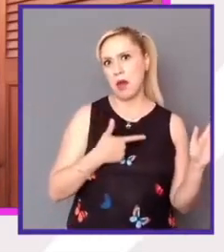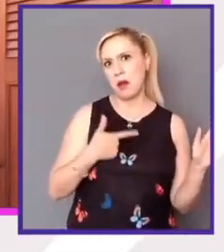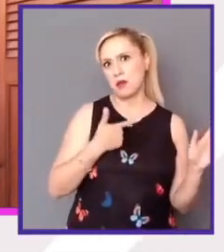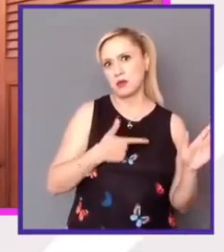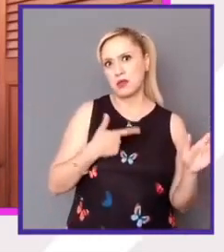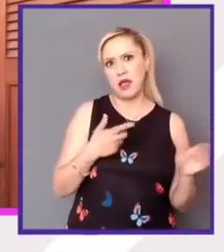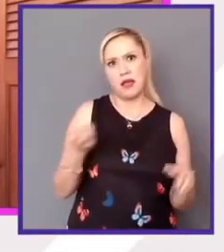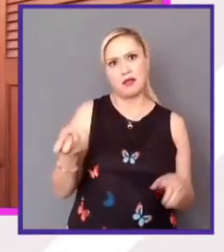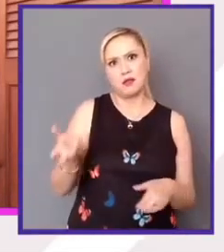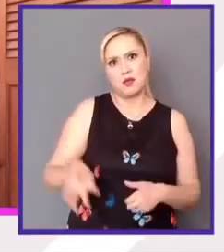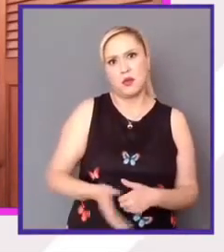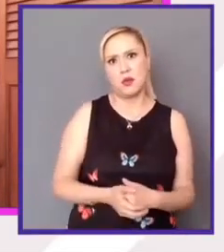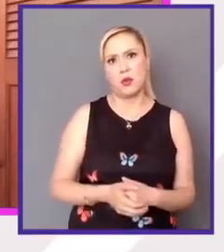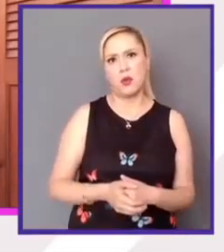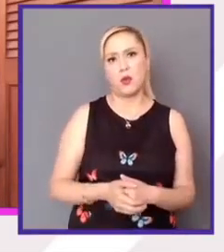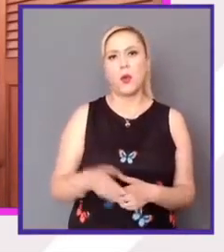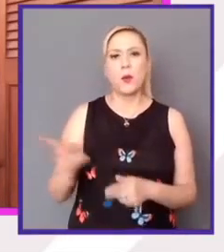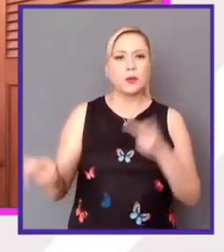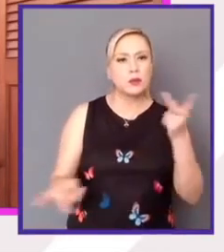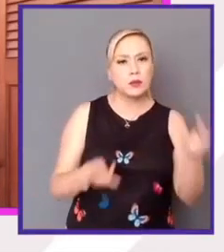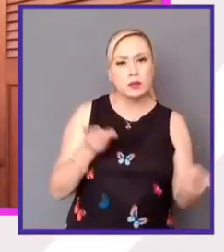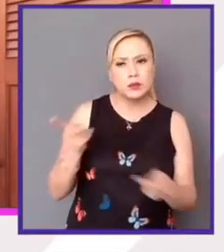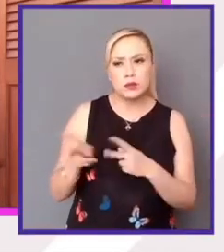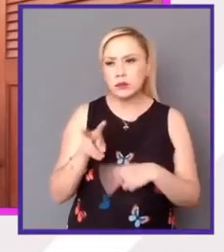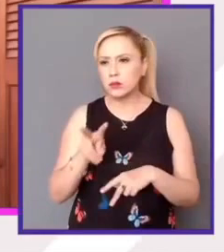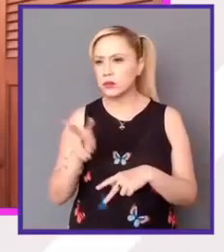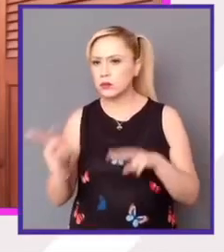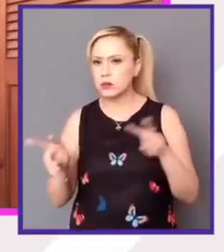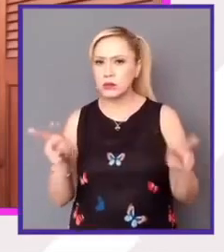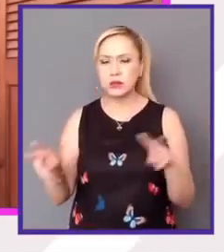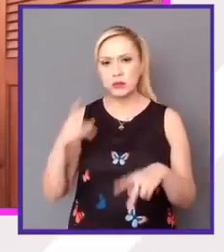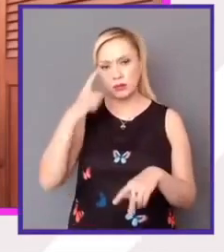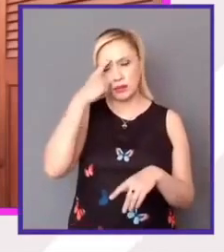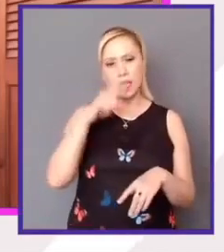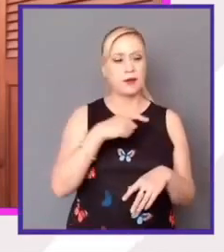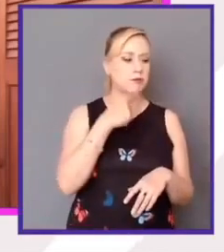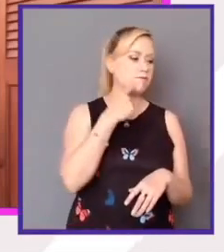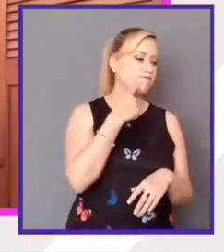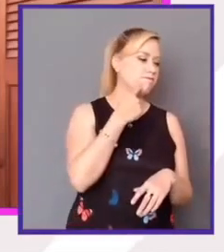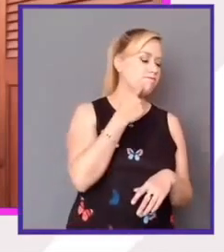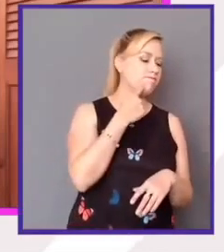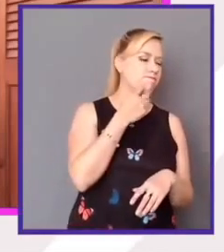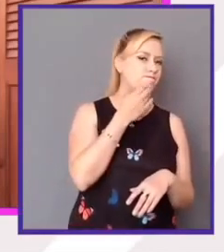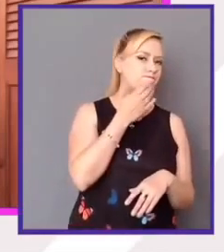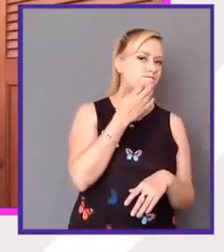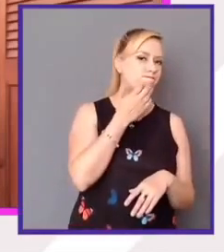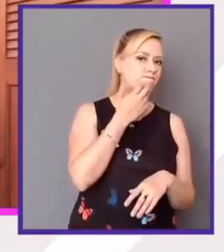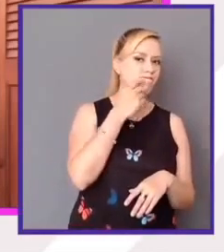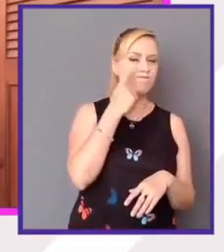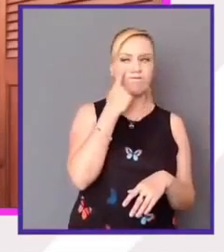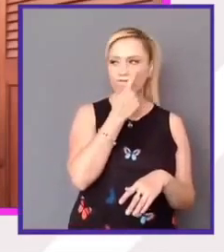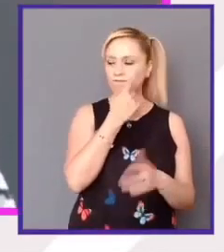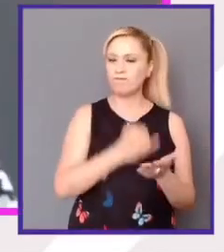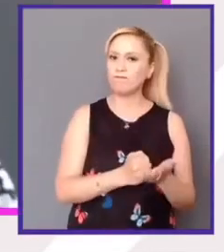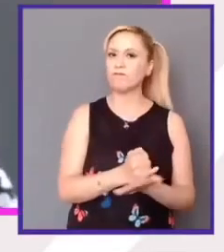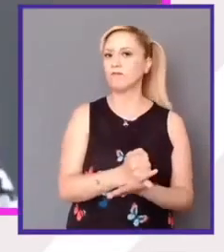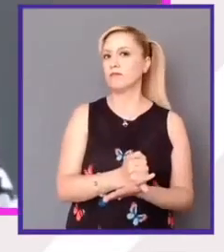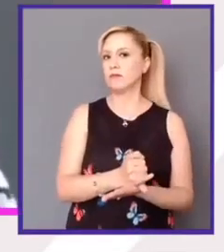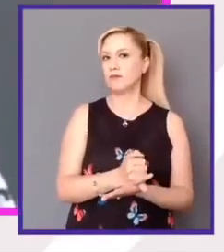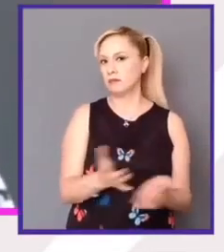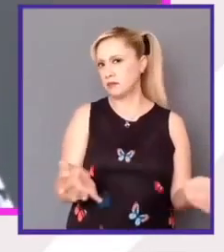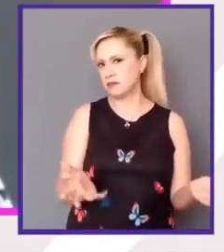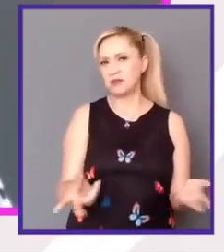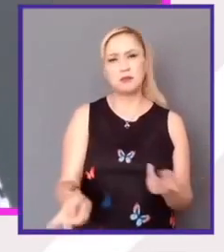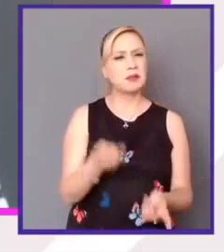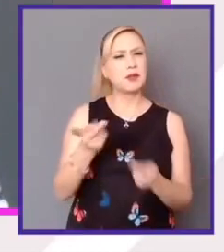Implementar cuestionarios para identificar sesgos inconscientes en tomadores de decisiones. Eso es una guía, ¿no? Como de preguntas muy sencillas